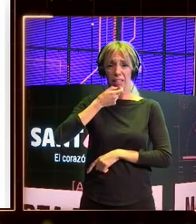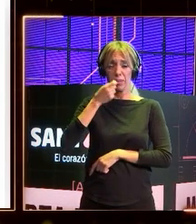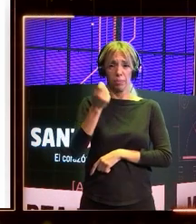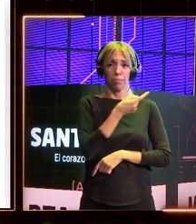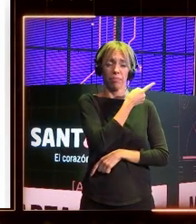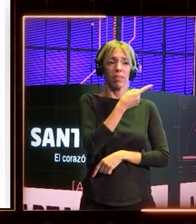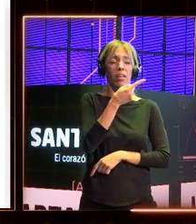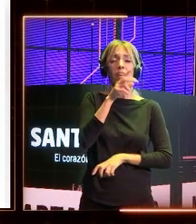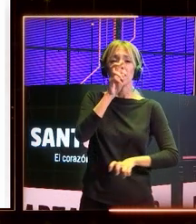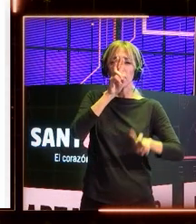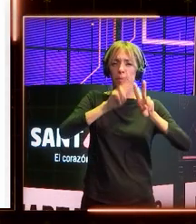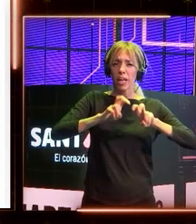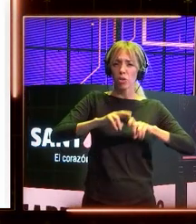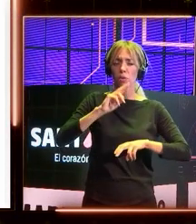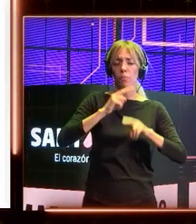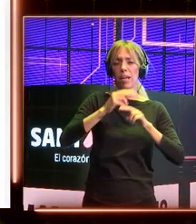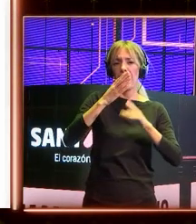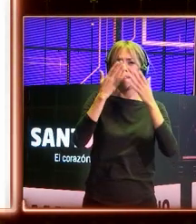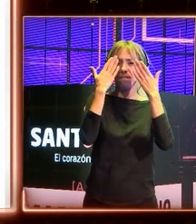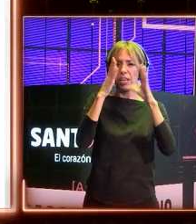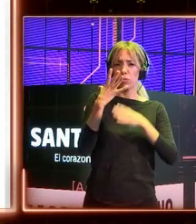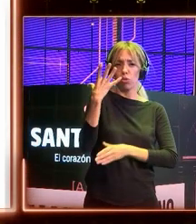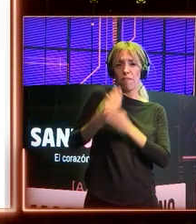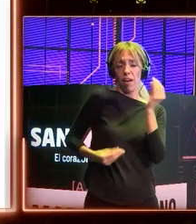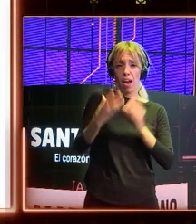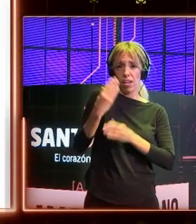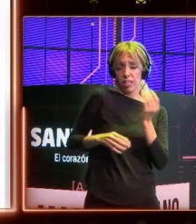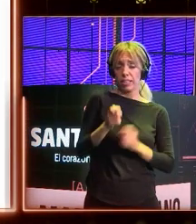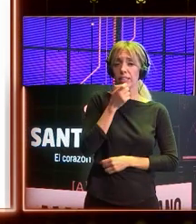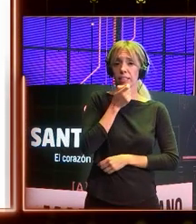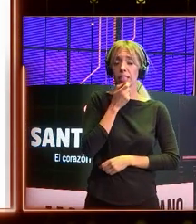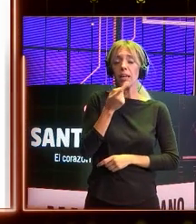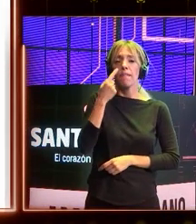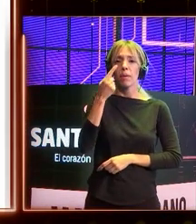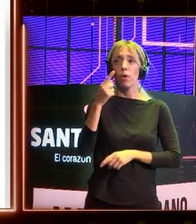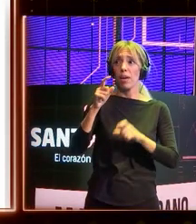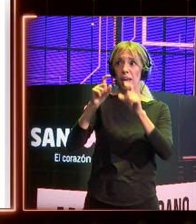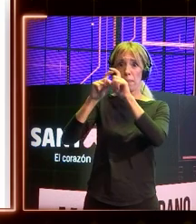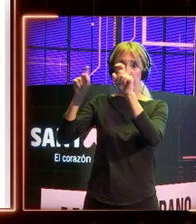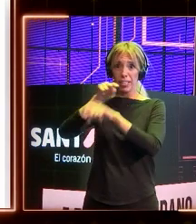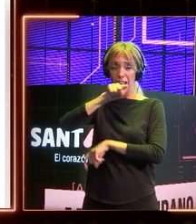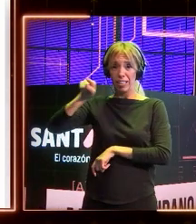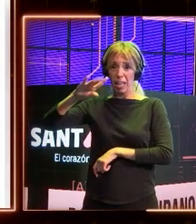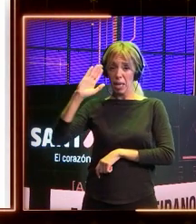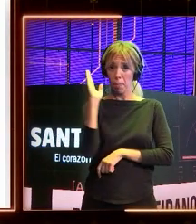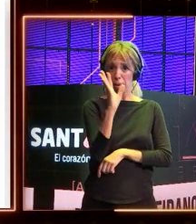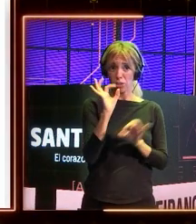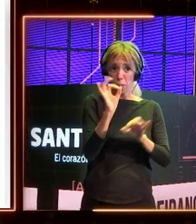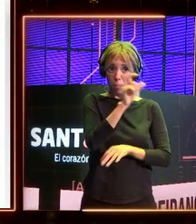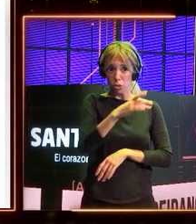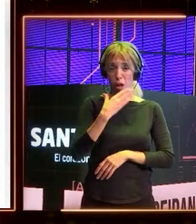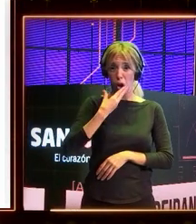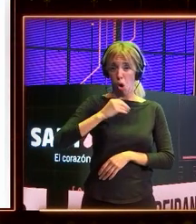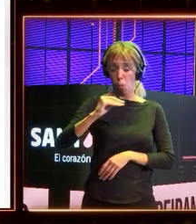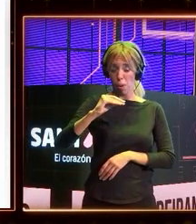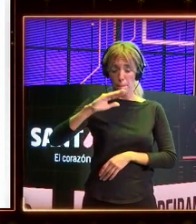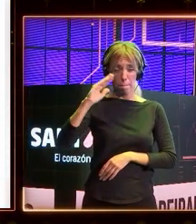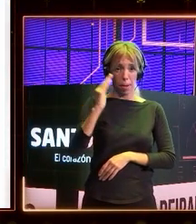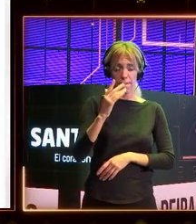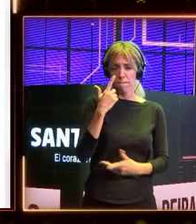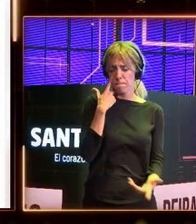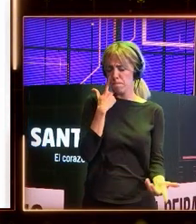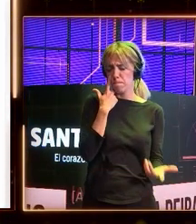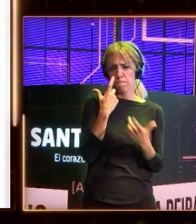llamaron The Facebook Files, veréis que el impacto que tienen estas empresas en las personas más jóvenes es